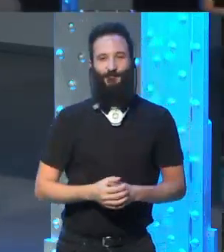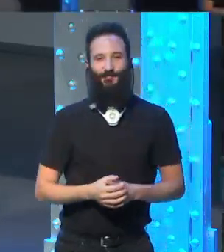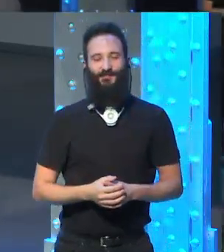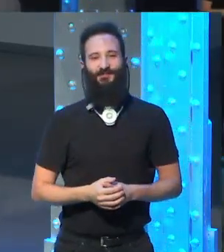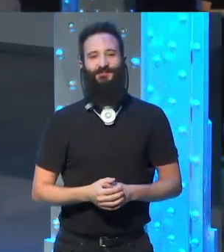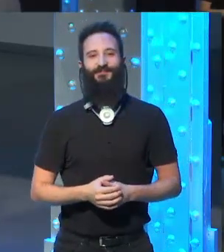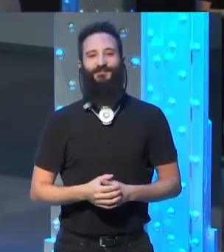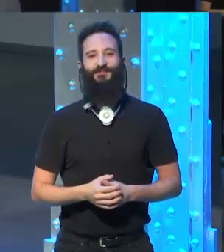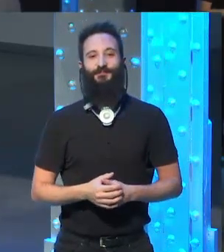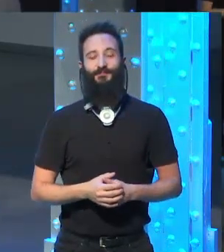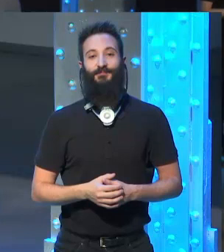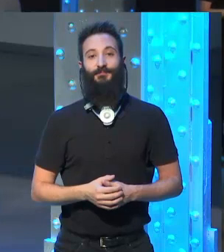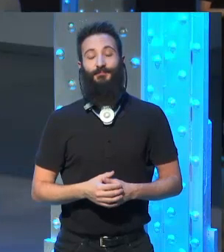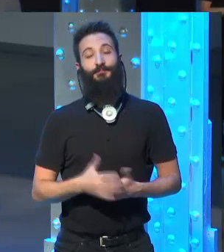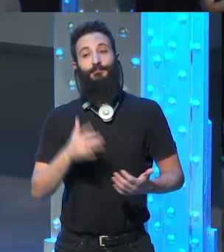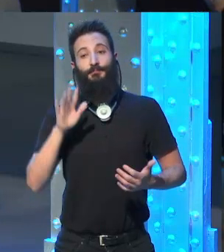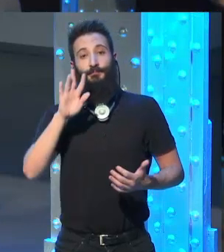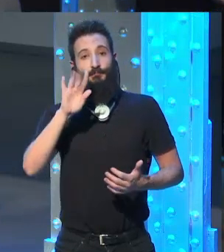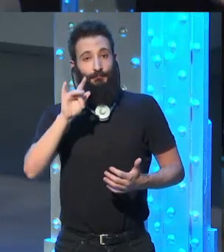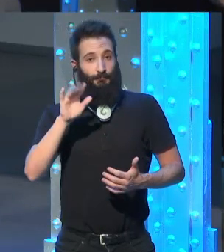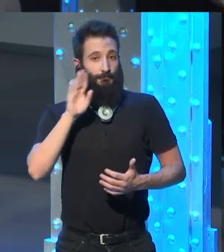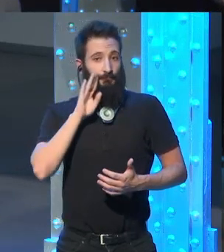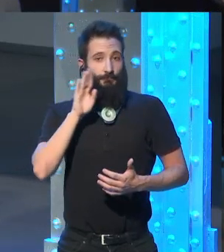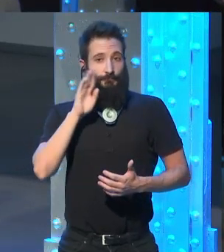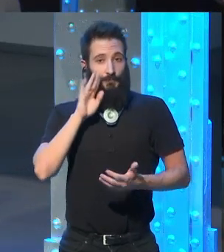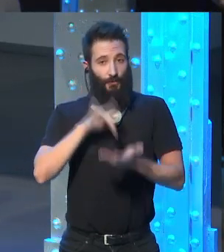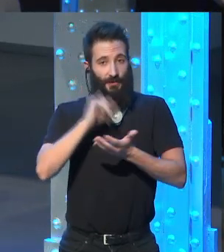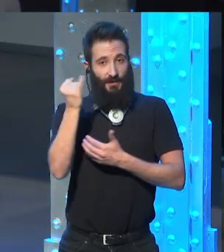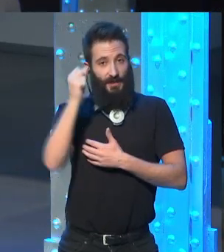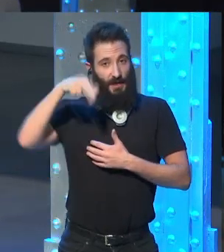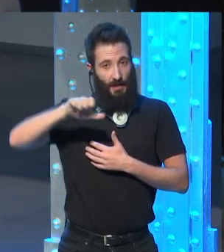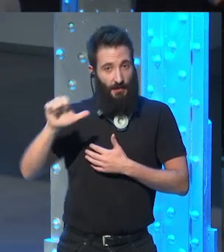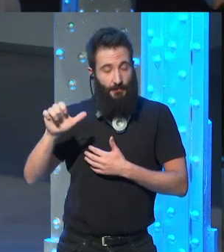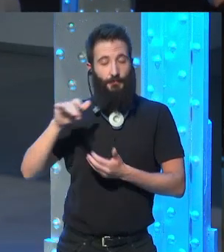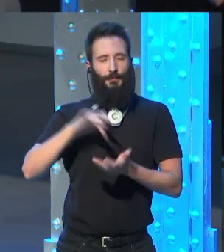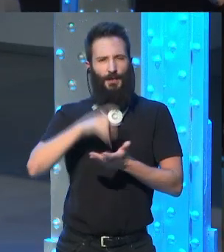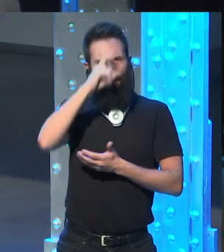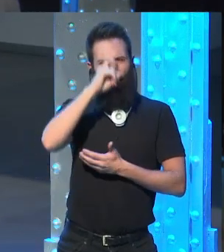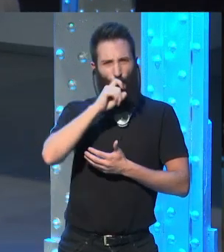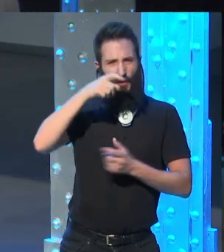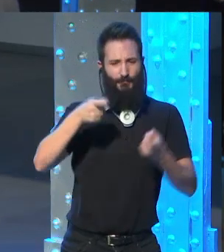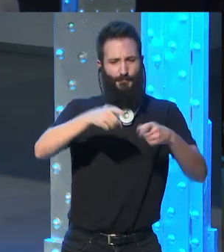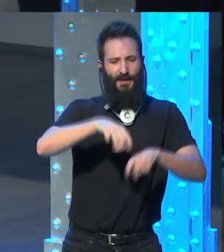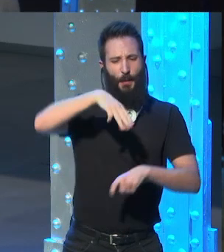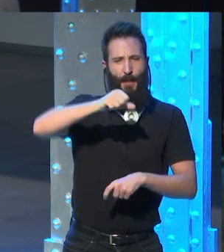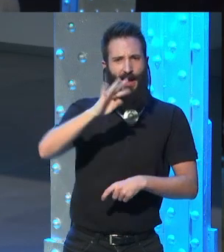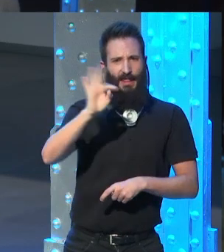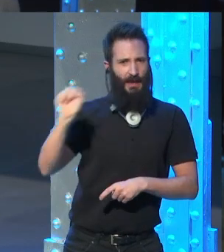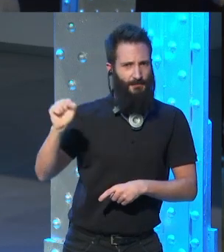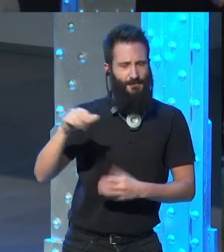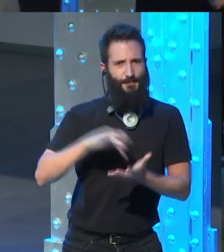Es cierto. Y siguiendo un poco lo que dice Jane, me acuerdo que cuando con Marta estábamos pensando un